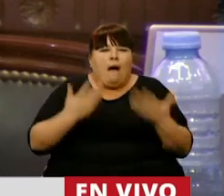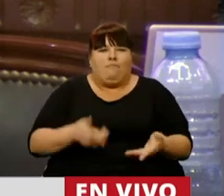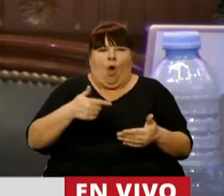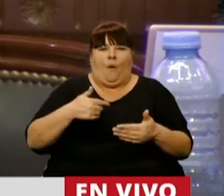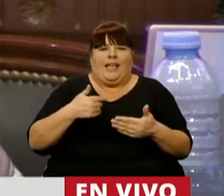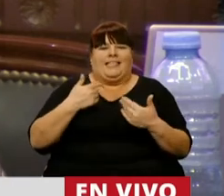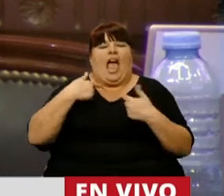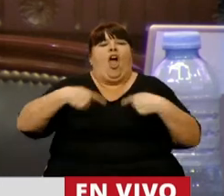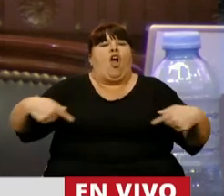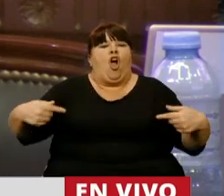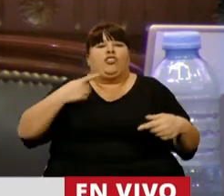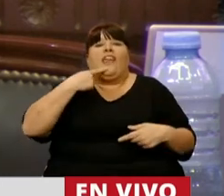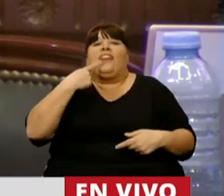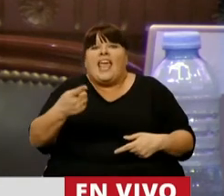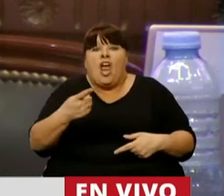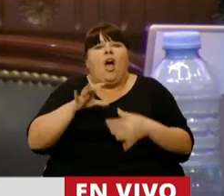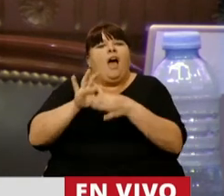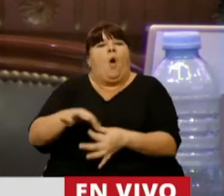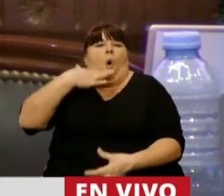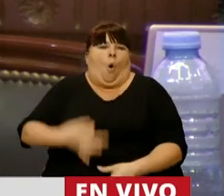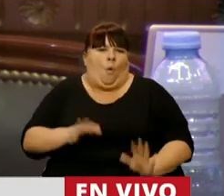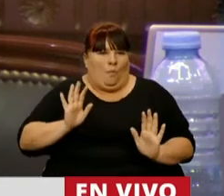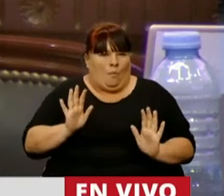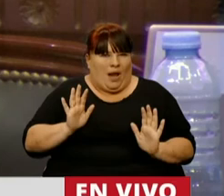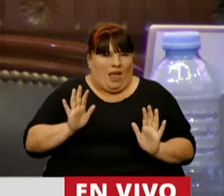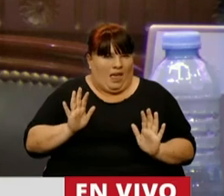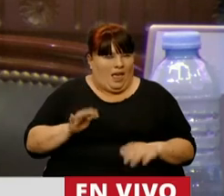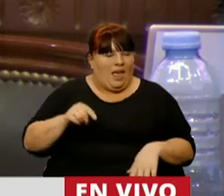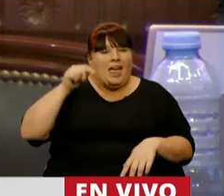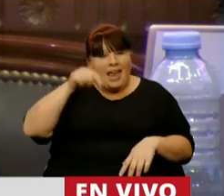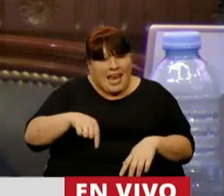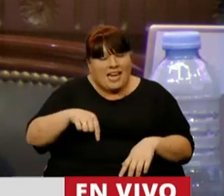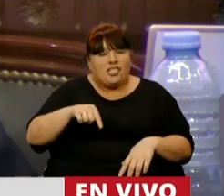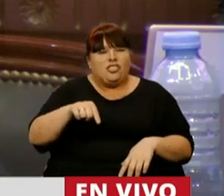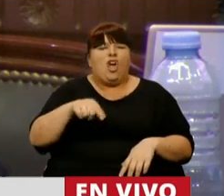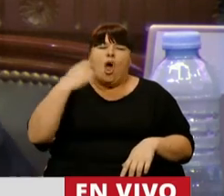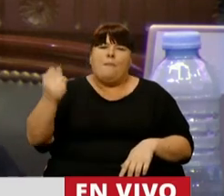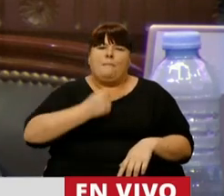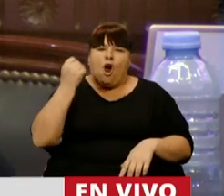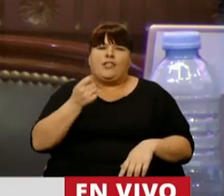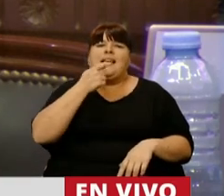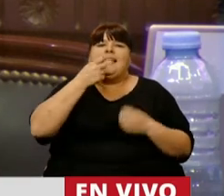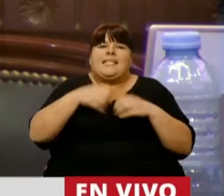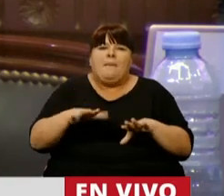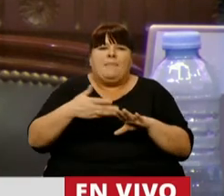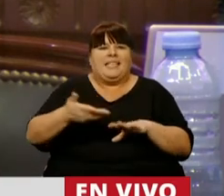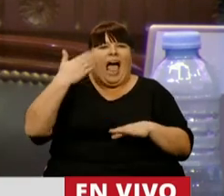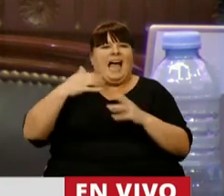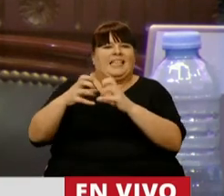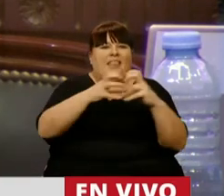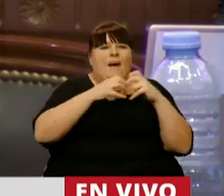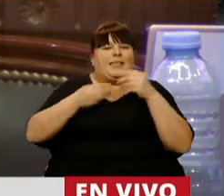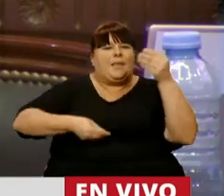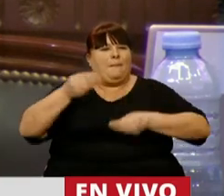comenzar a trasladar lo que decimos con los hechos. Y esto hubiera sido muy importante comenzarlo a hacer en la discusión de